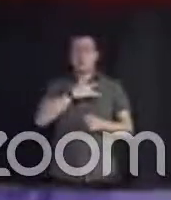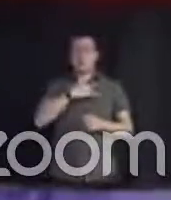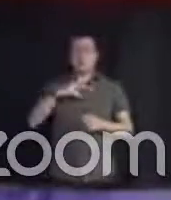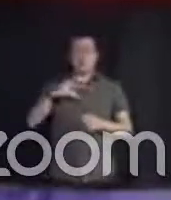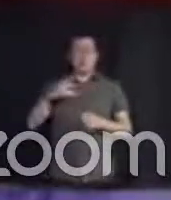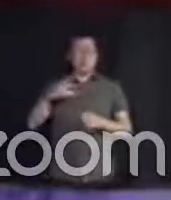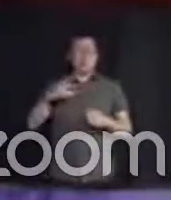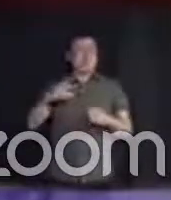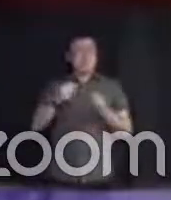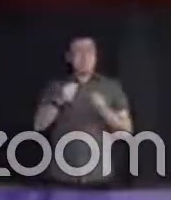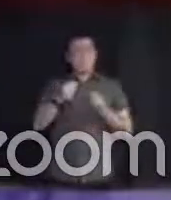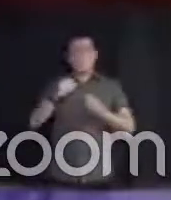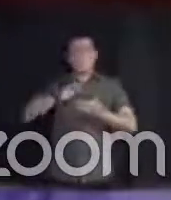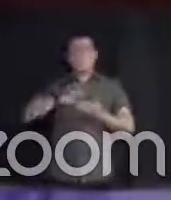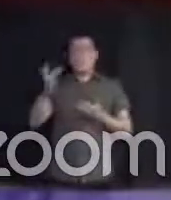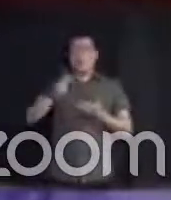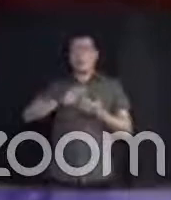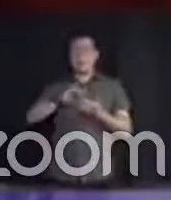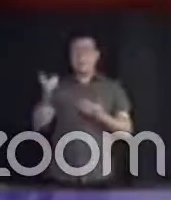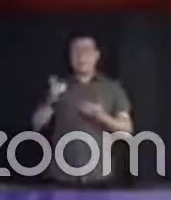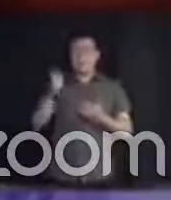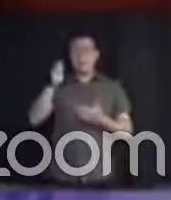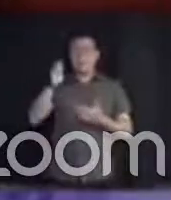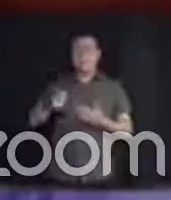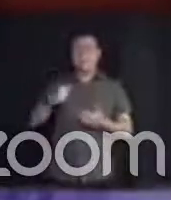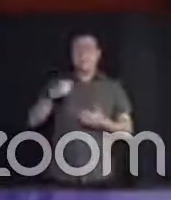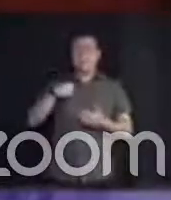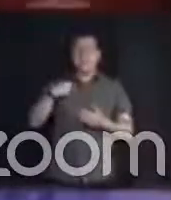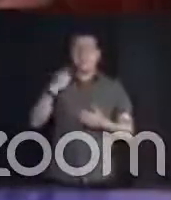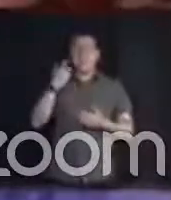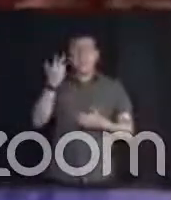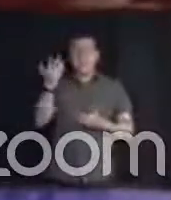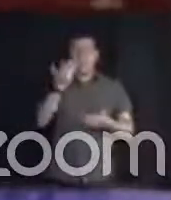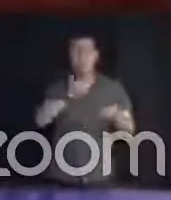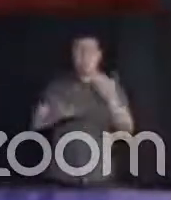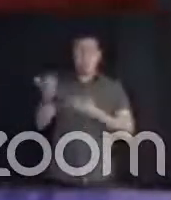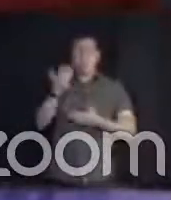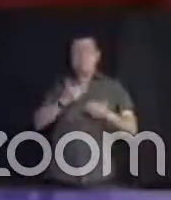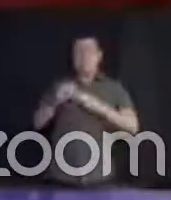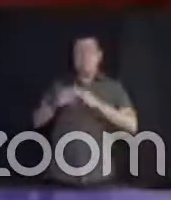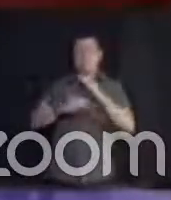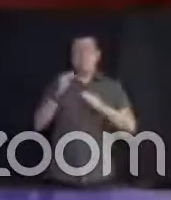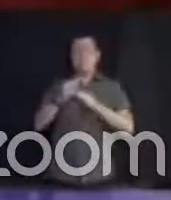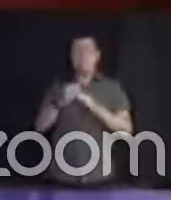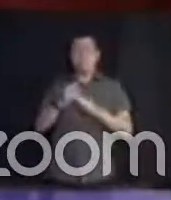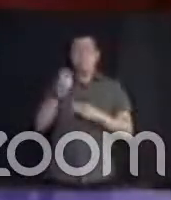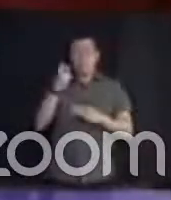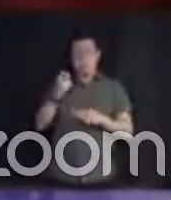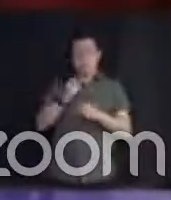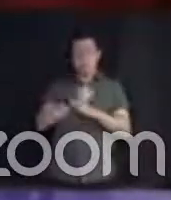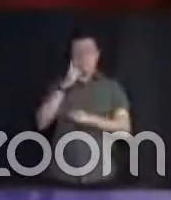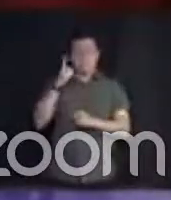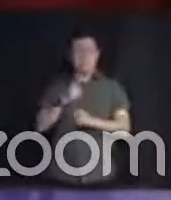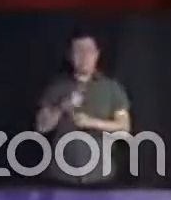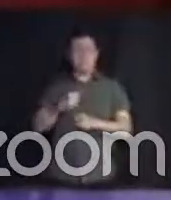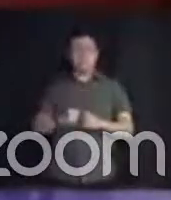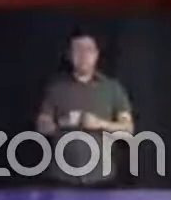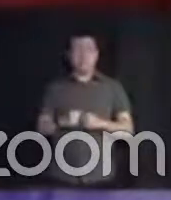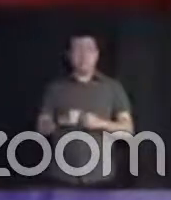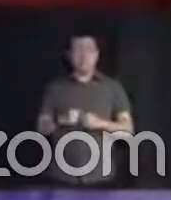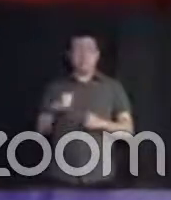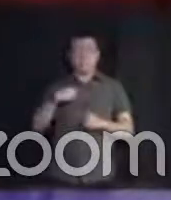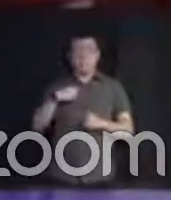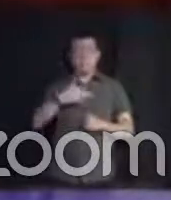en mi corazón está lleno de agradecimiento, quiero compartirle al mundo esta gran